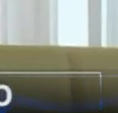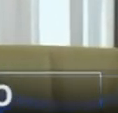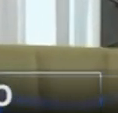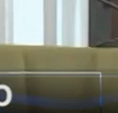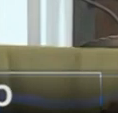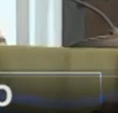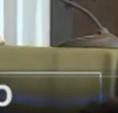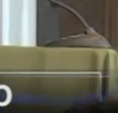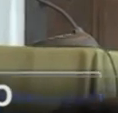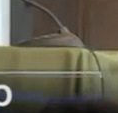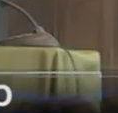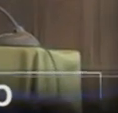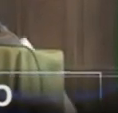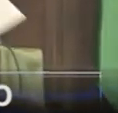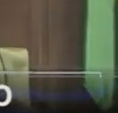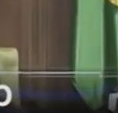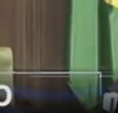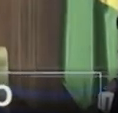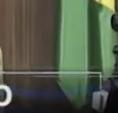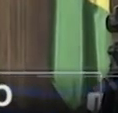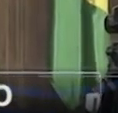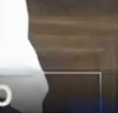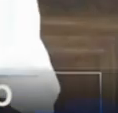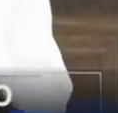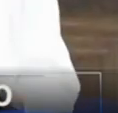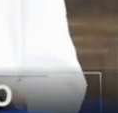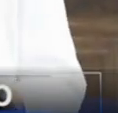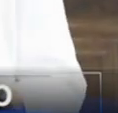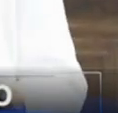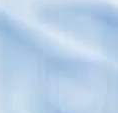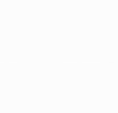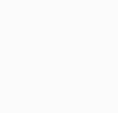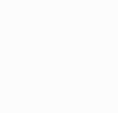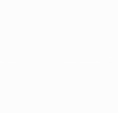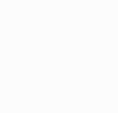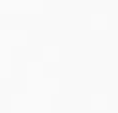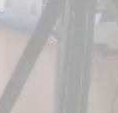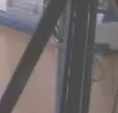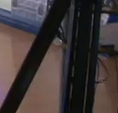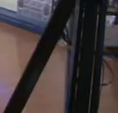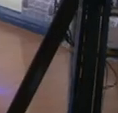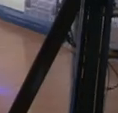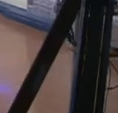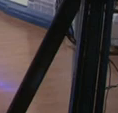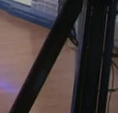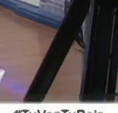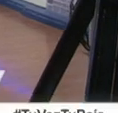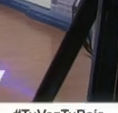encargará el Senado en la última fase del juicio el 29 de agosto.